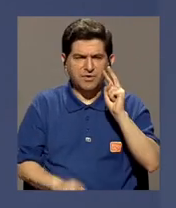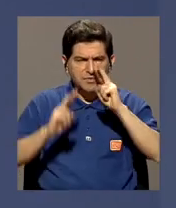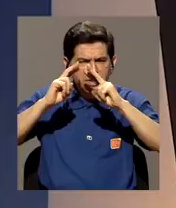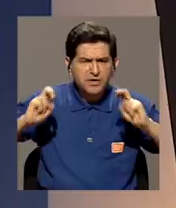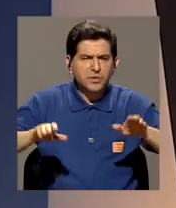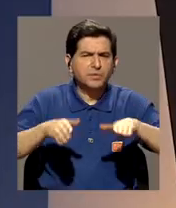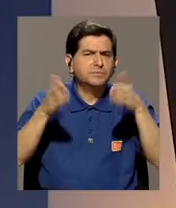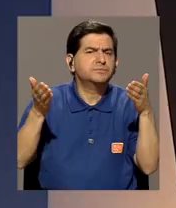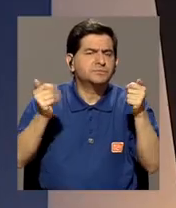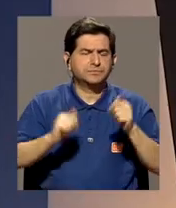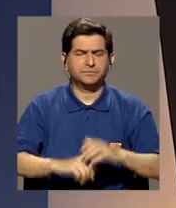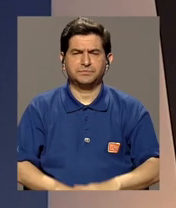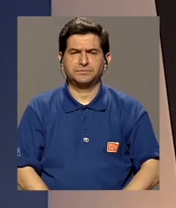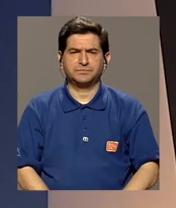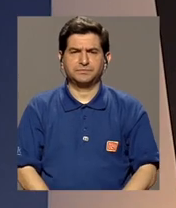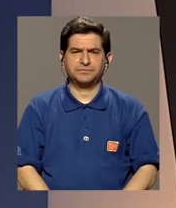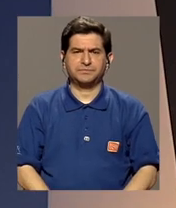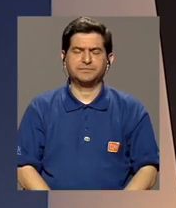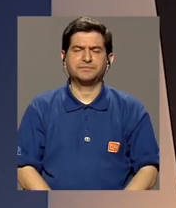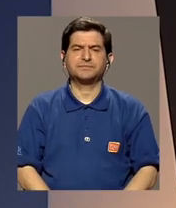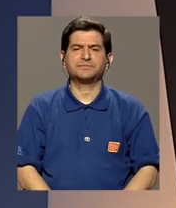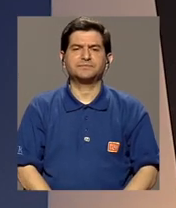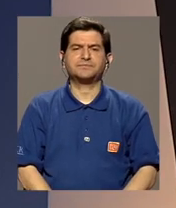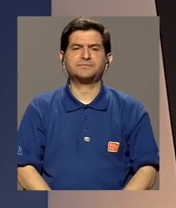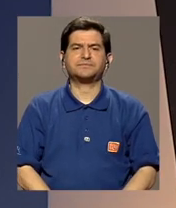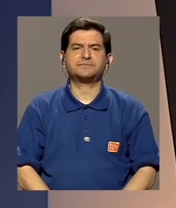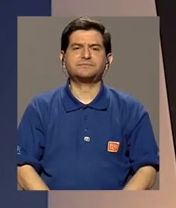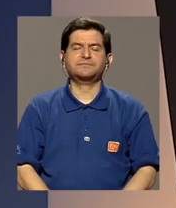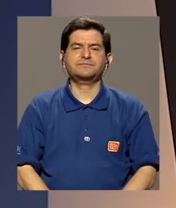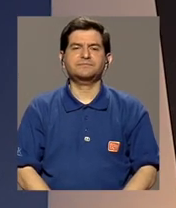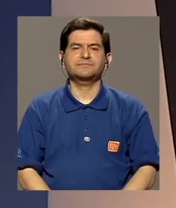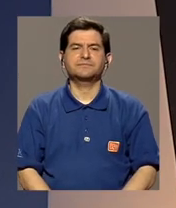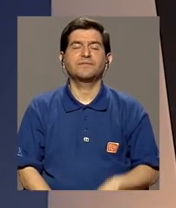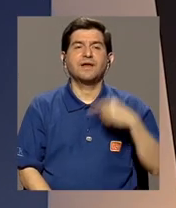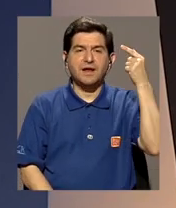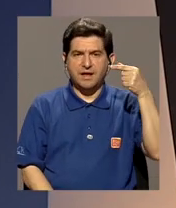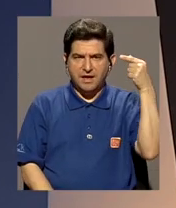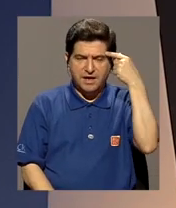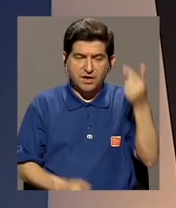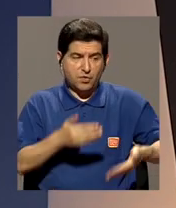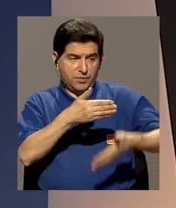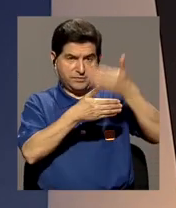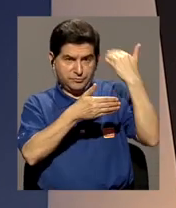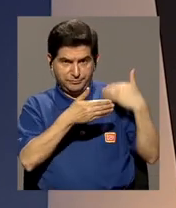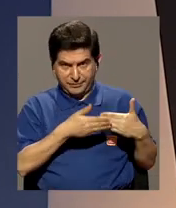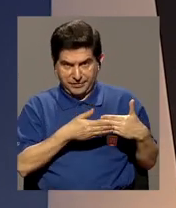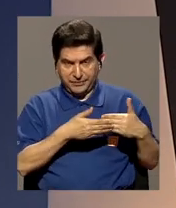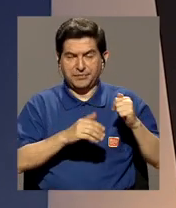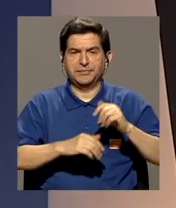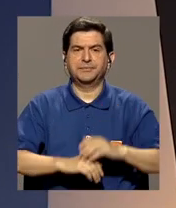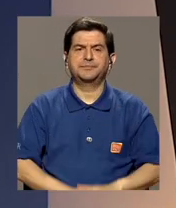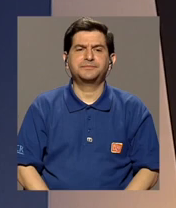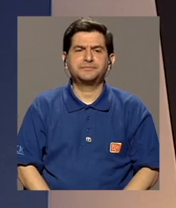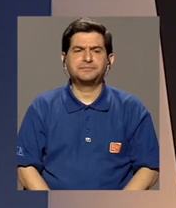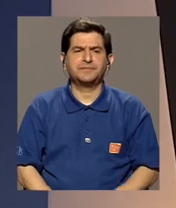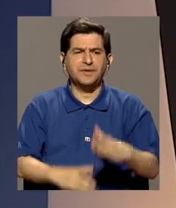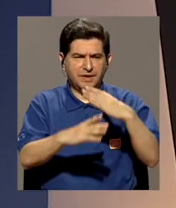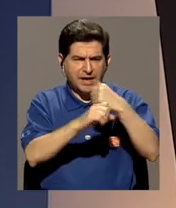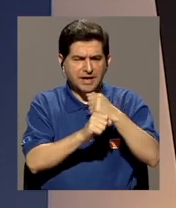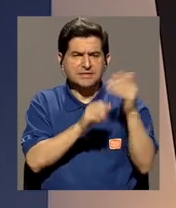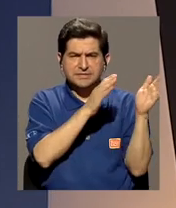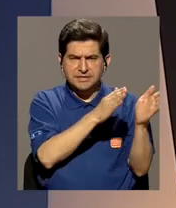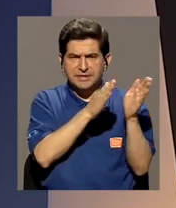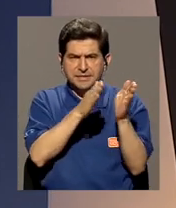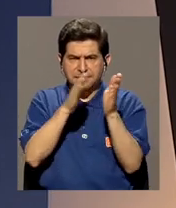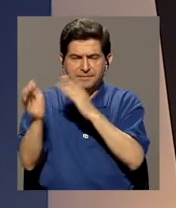sentido bueno realmente en el gobierno anterior se realizó